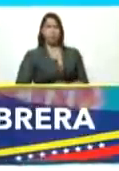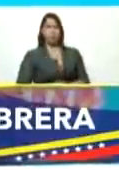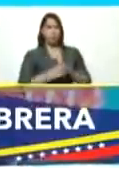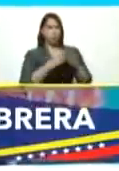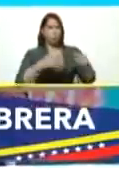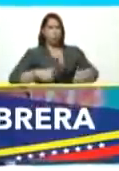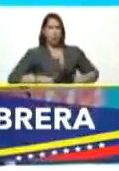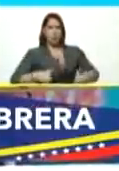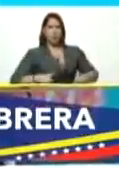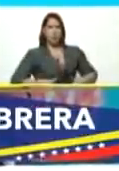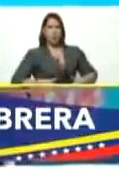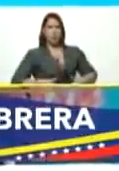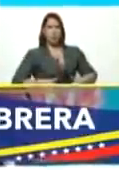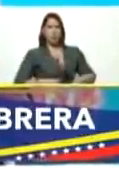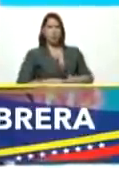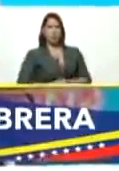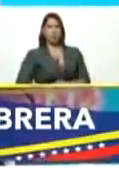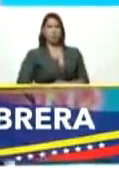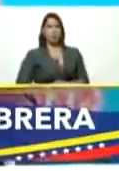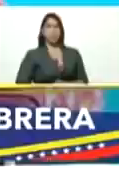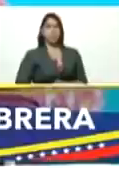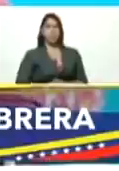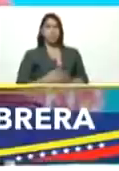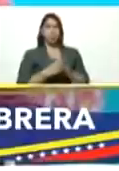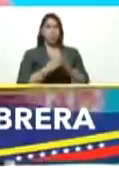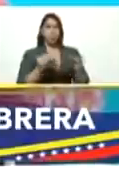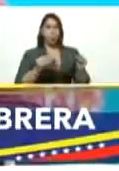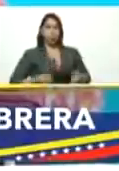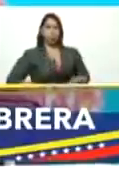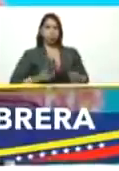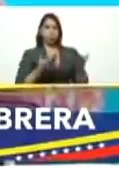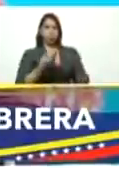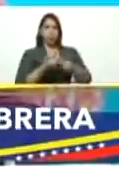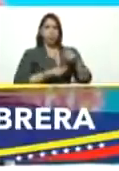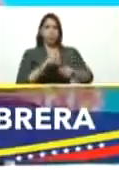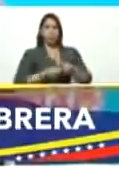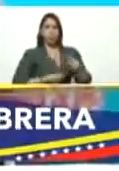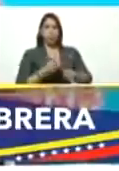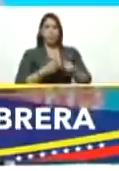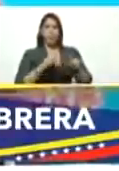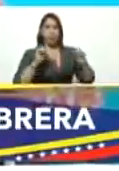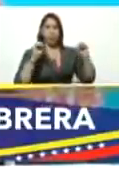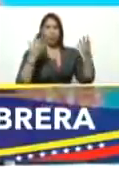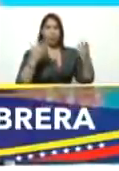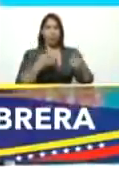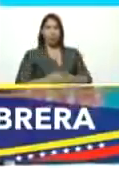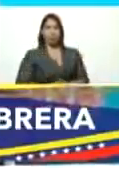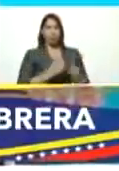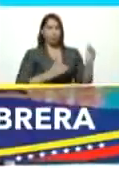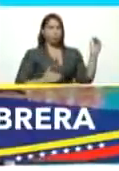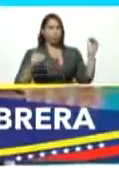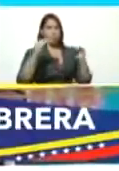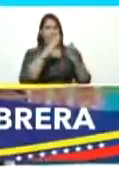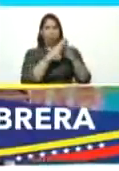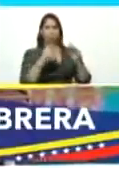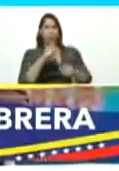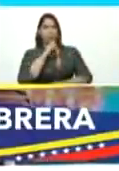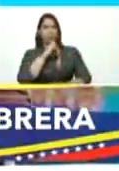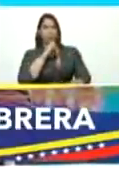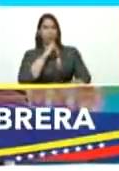sacrificio y por toda la entrega que han hecho para lograr superar todas las adversidades